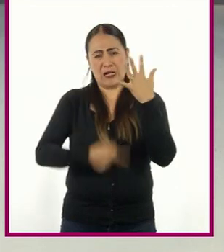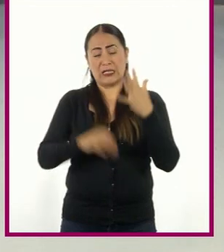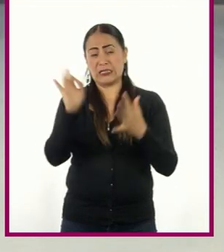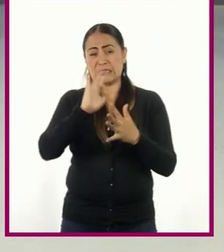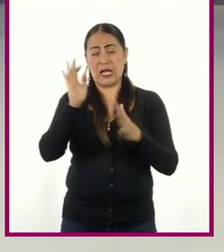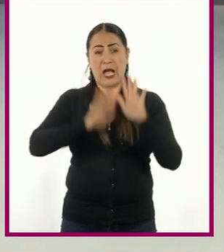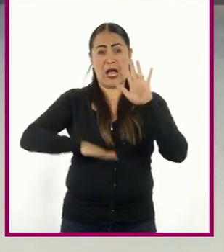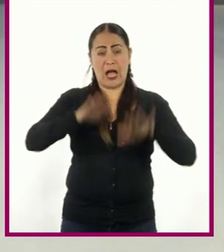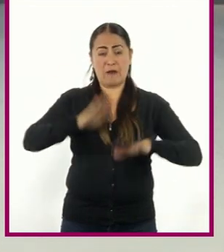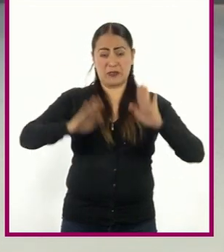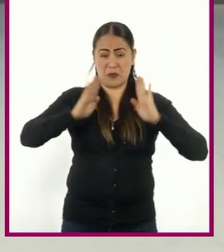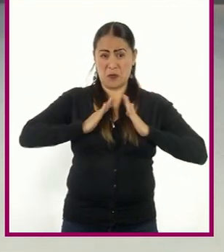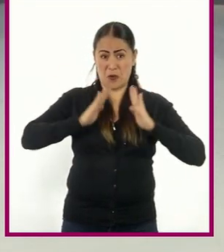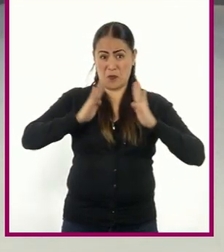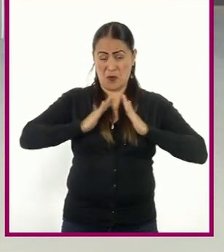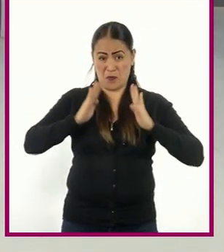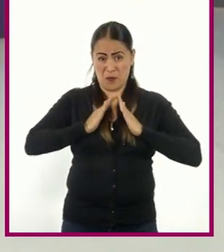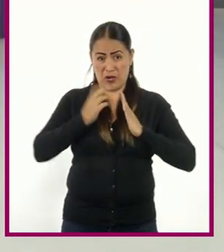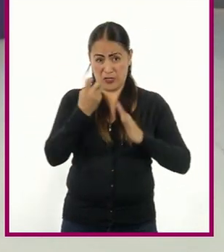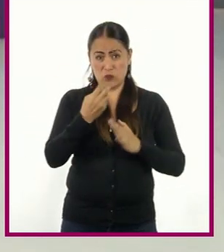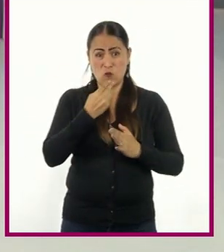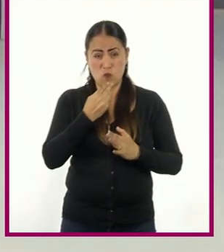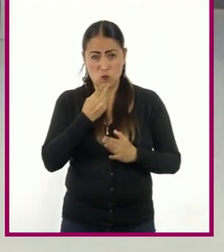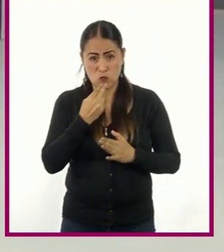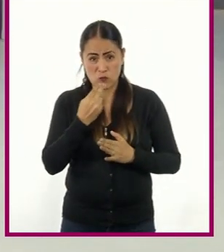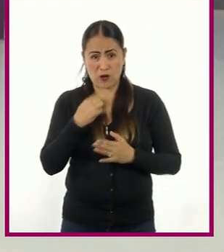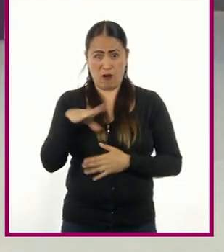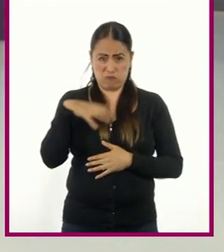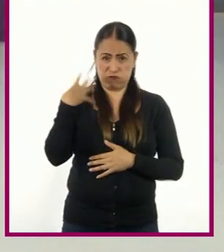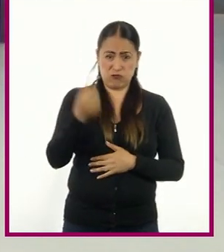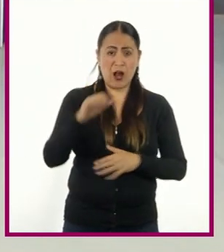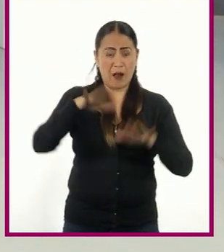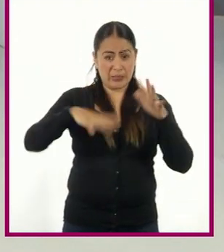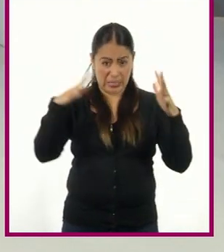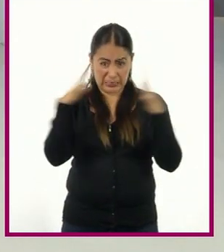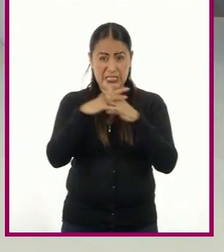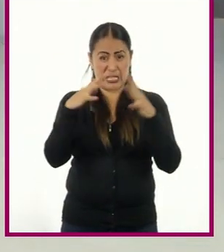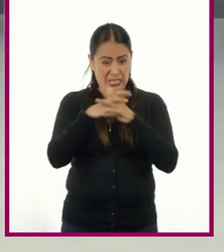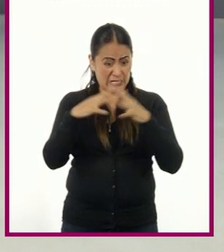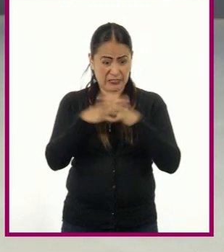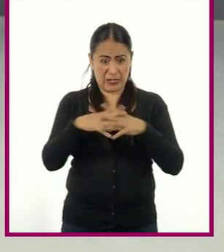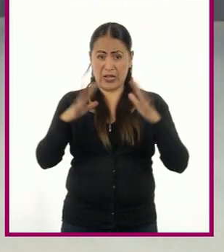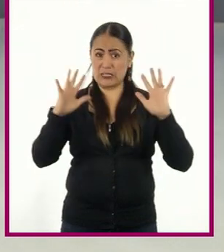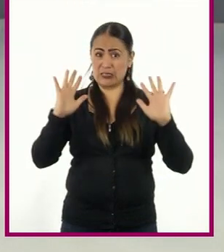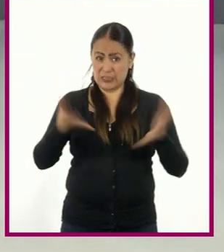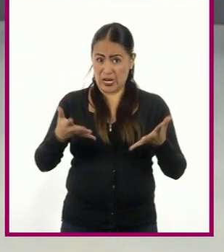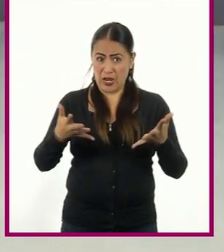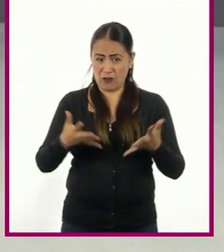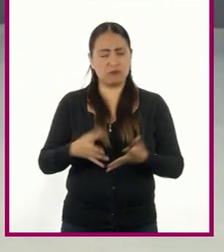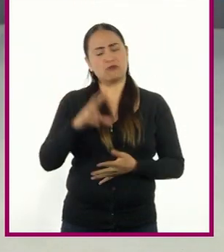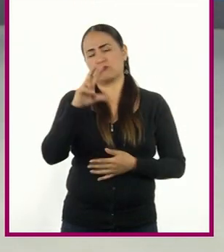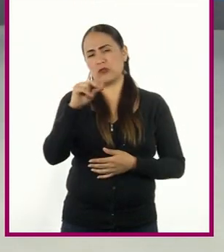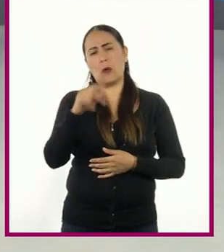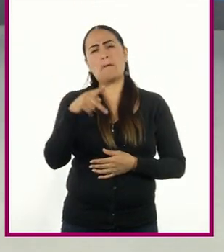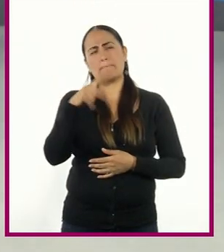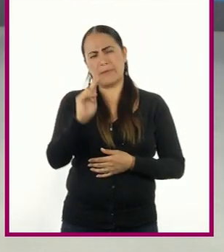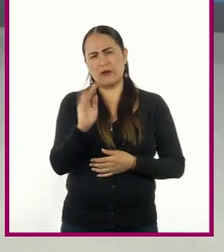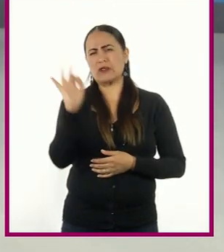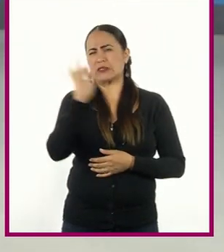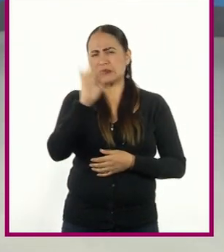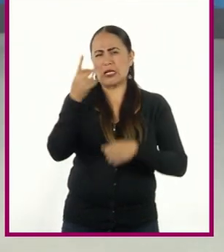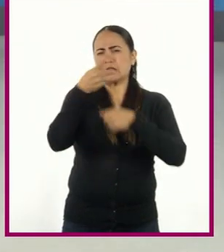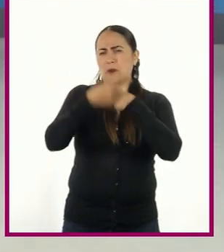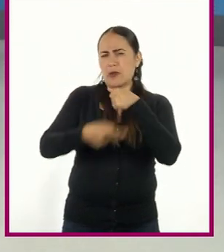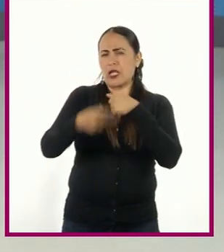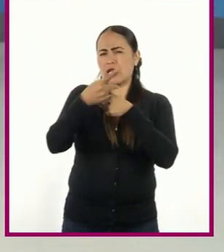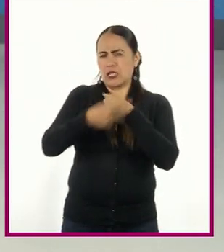militar, pocas veces han desembocado en guerra abierta. Aún así, la guerra es un riesgo real y no